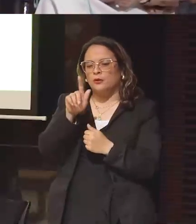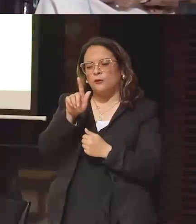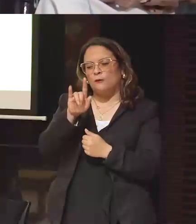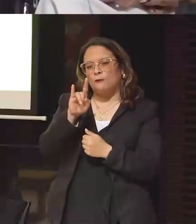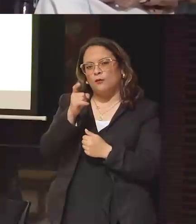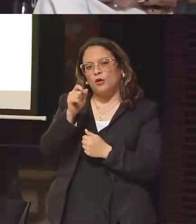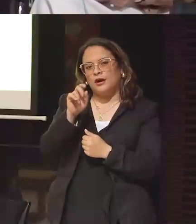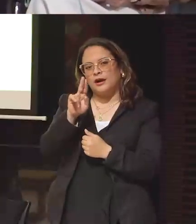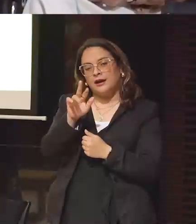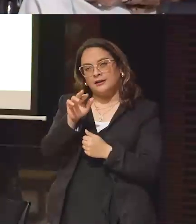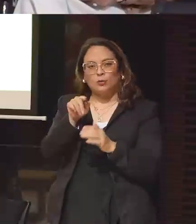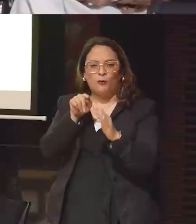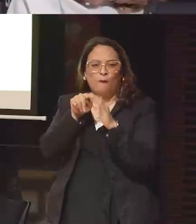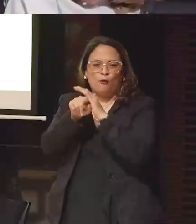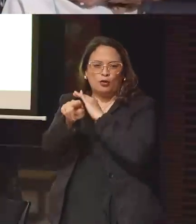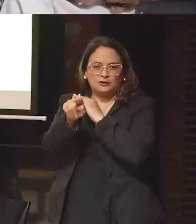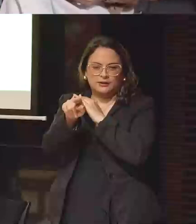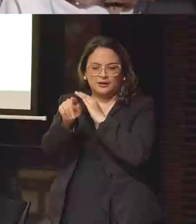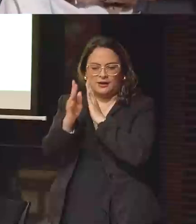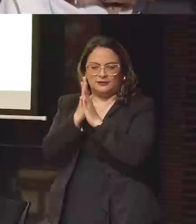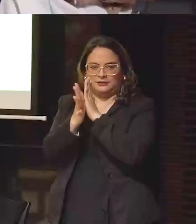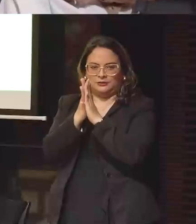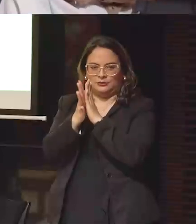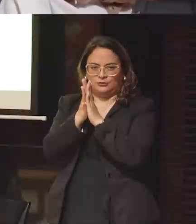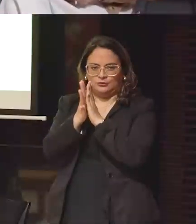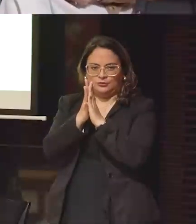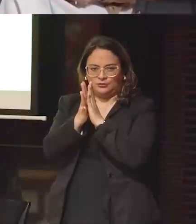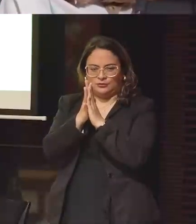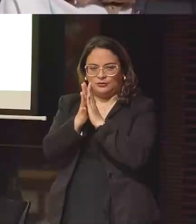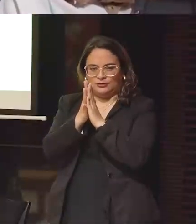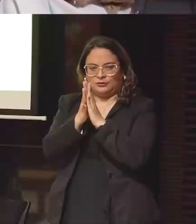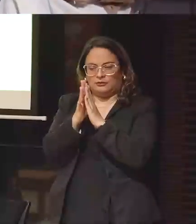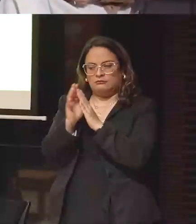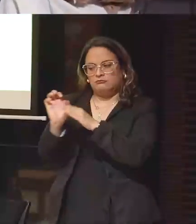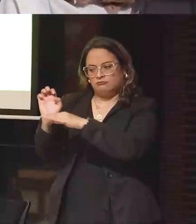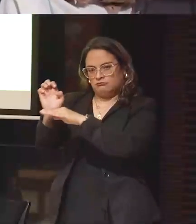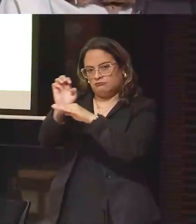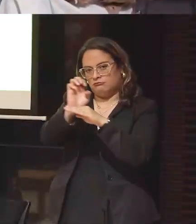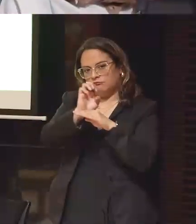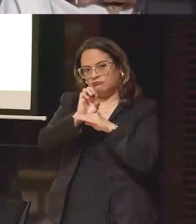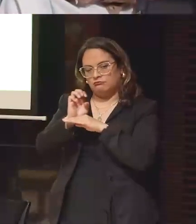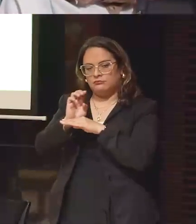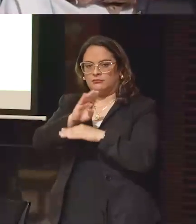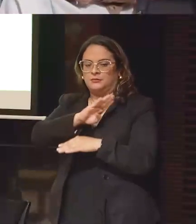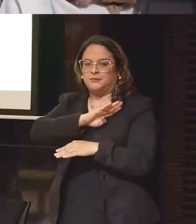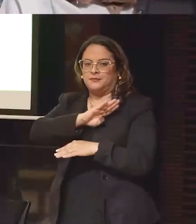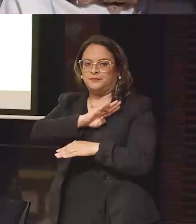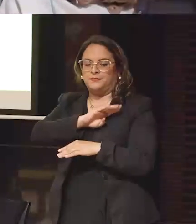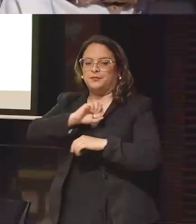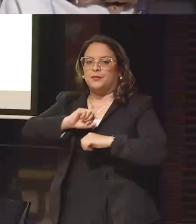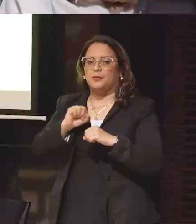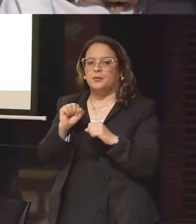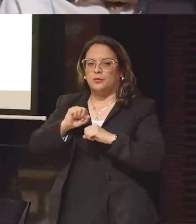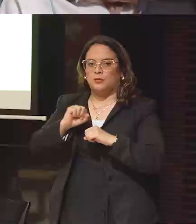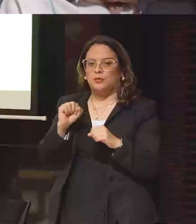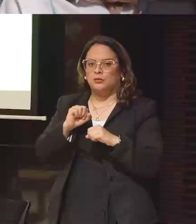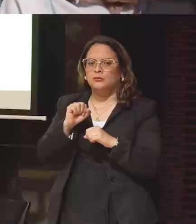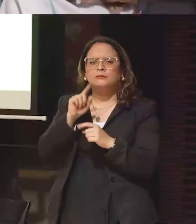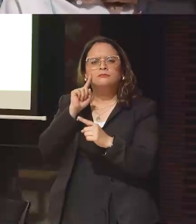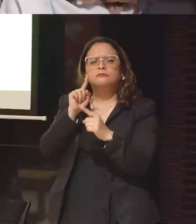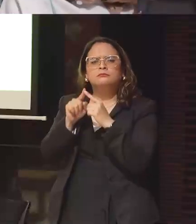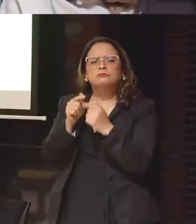una de esas tantas estrategias que desarrollamos en unas entidades de la Alcaldía Mayor de Bogotá con el ánimo de